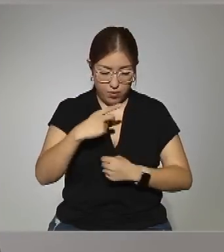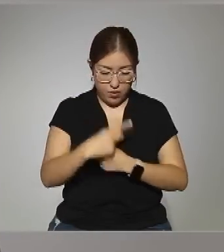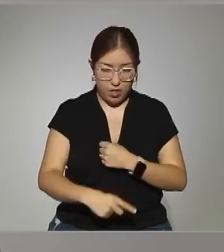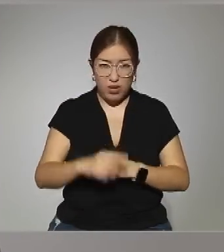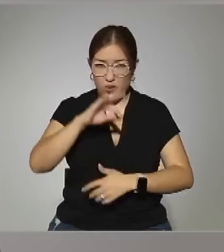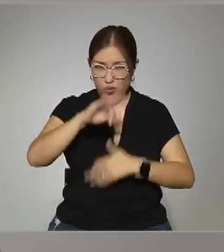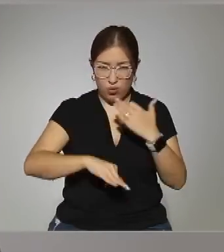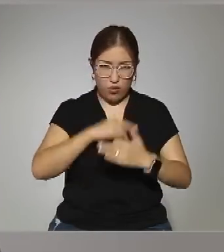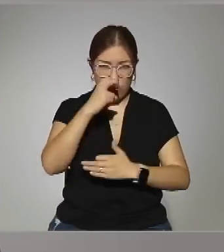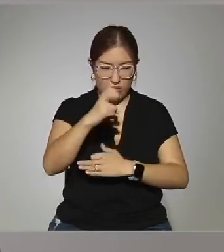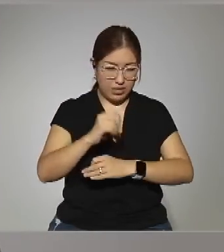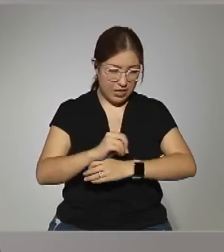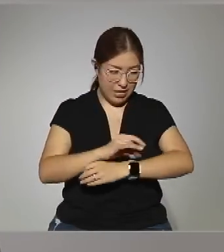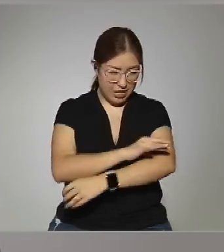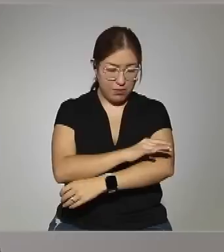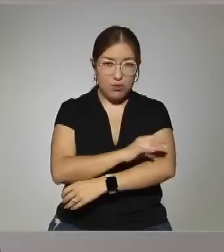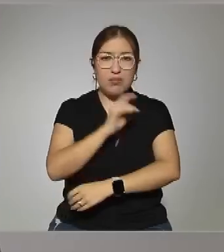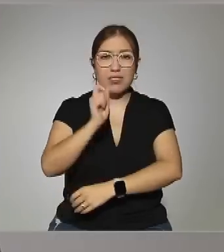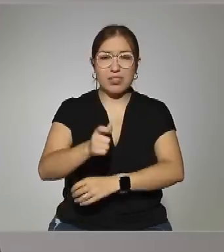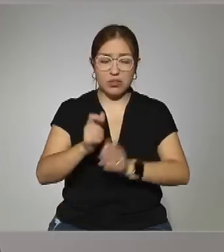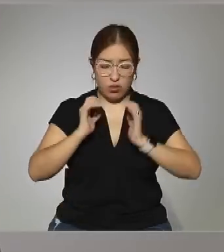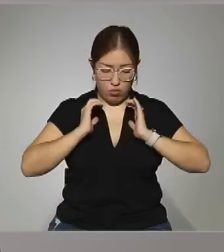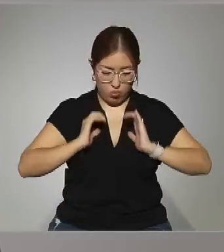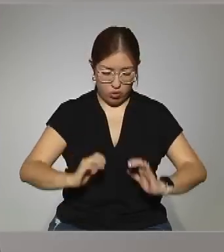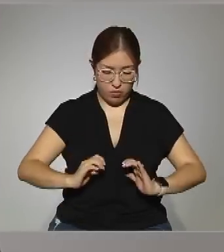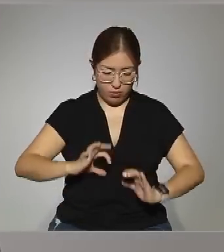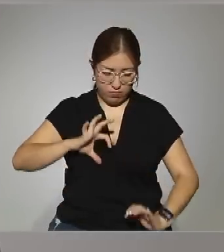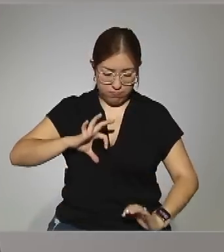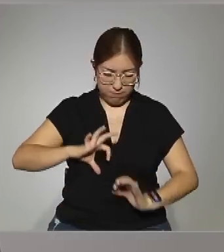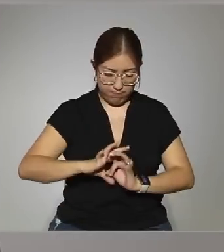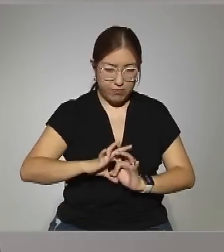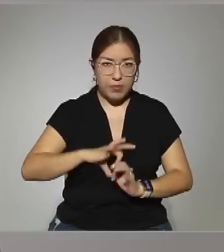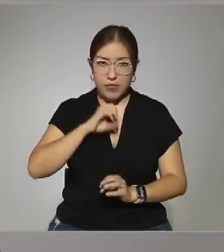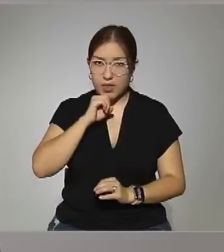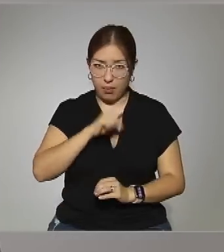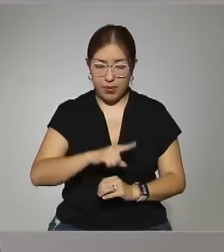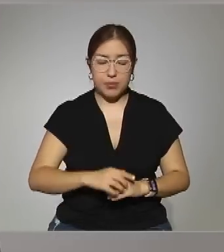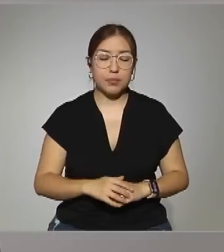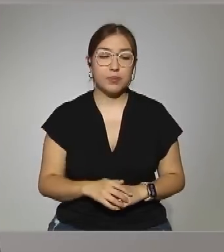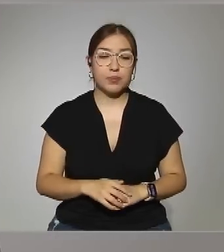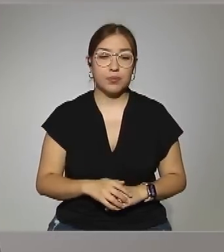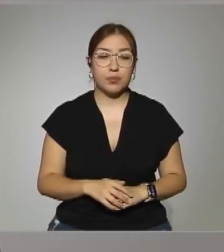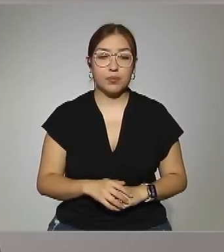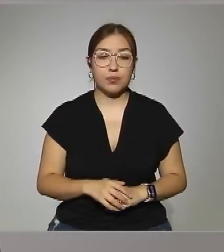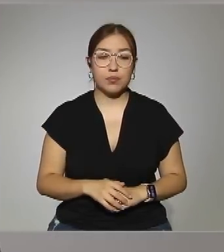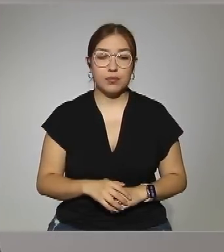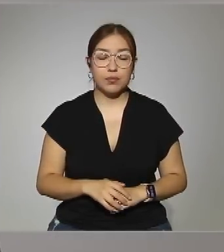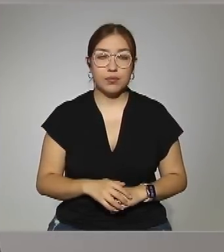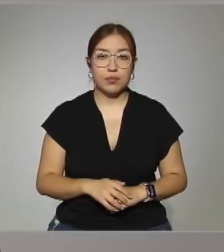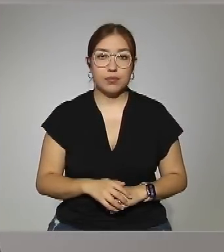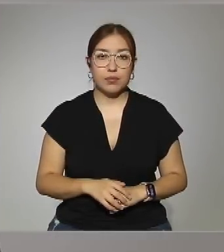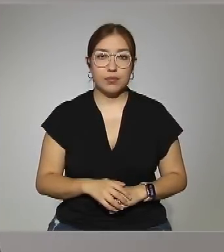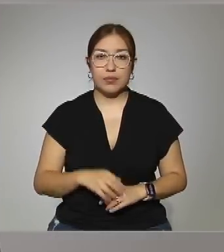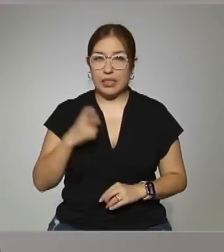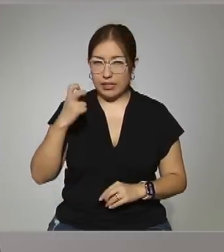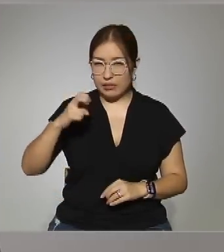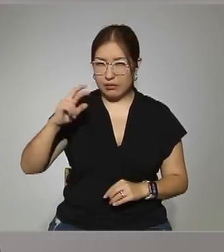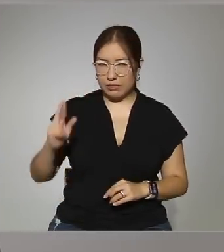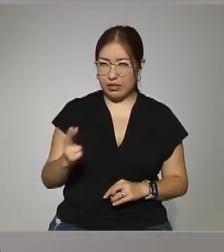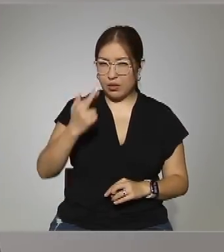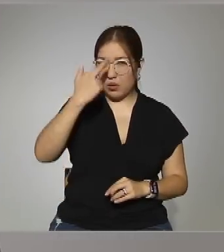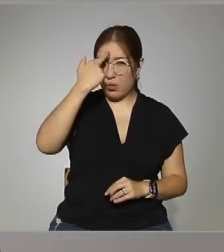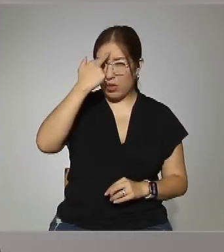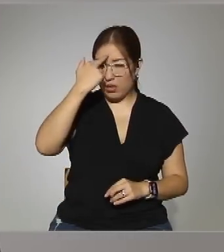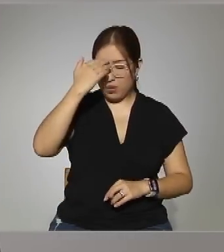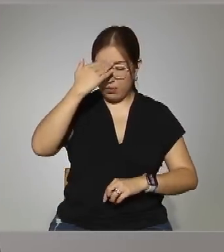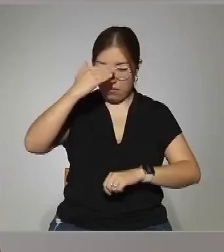de las emociones están relacionadas también con nuestros órganos y sistemas. Y principalmente estos recuerdos, estas señales se alojan a